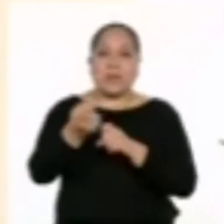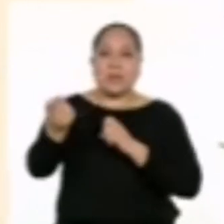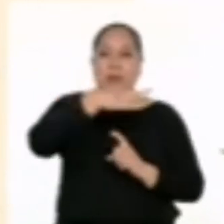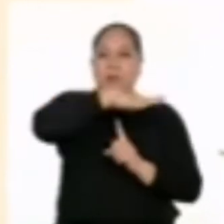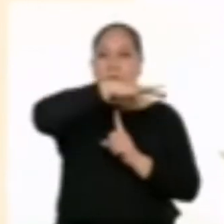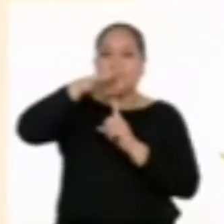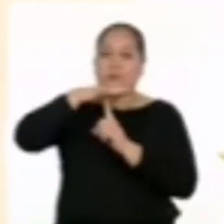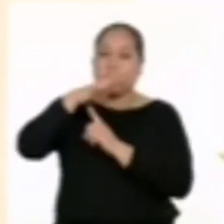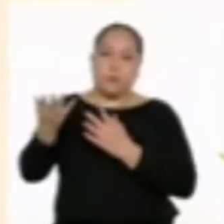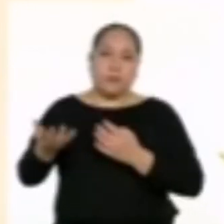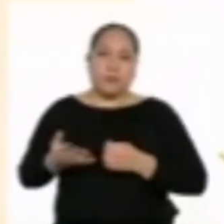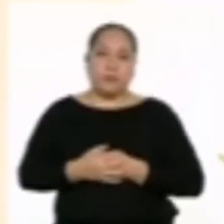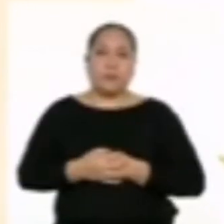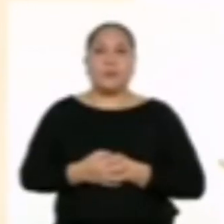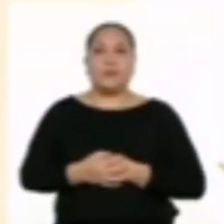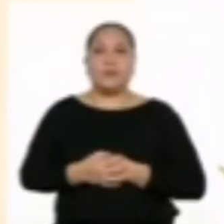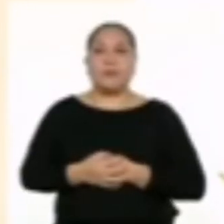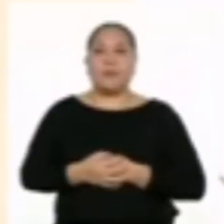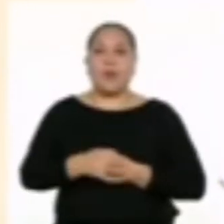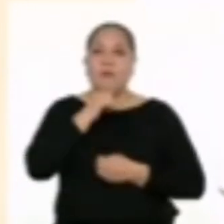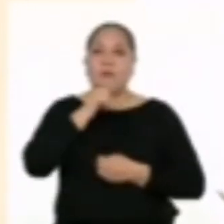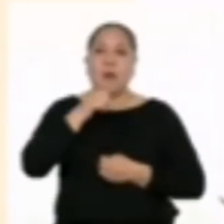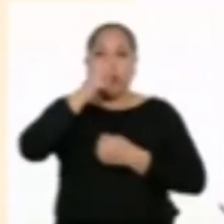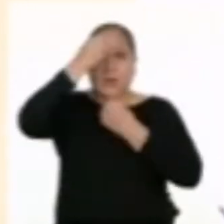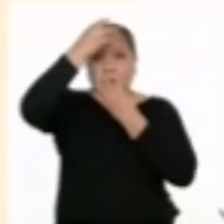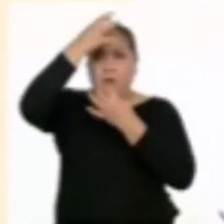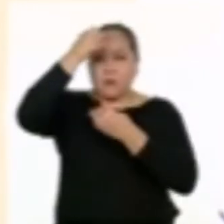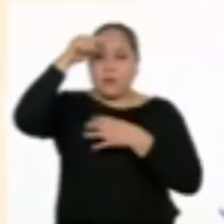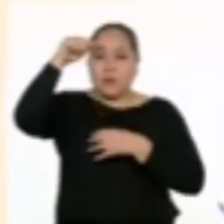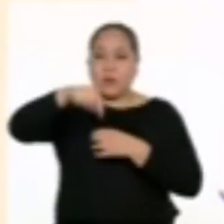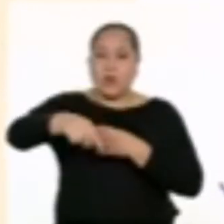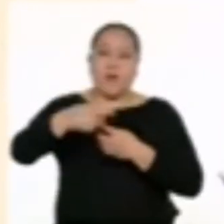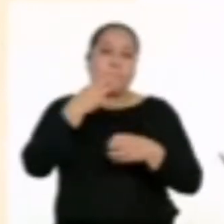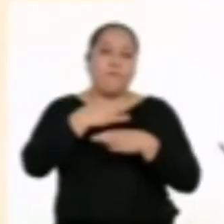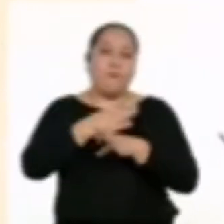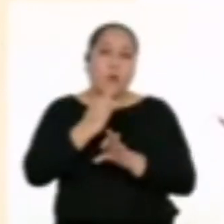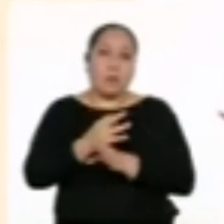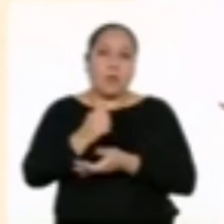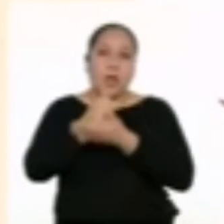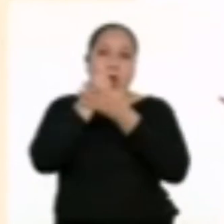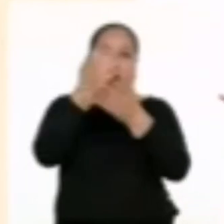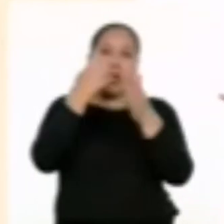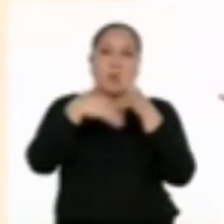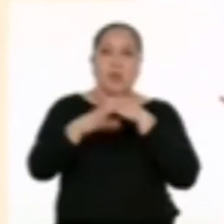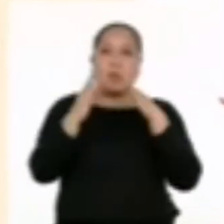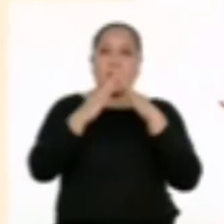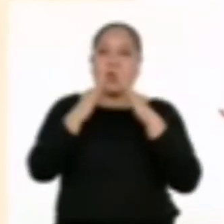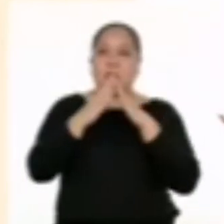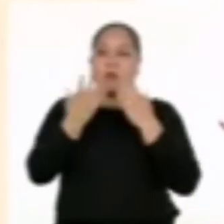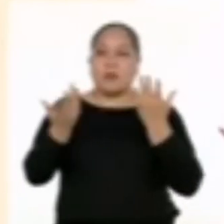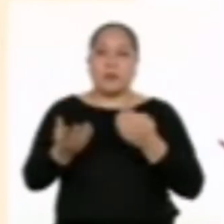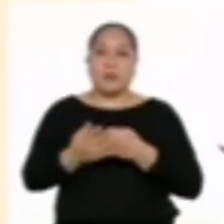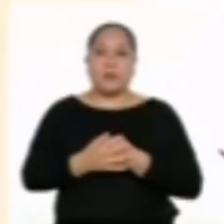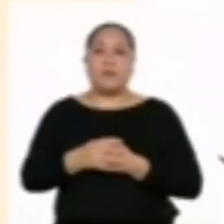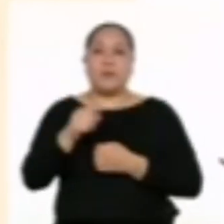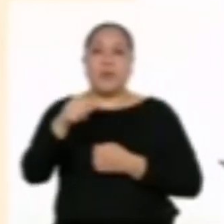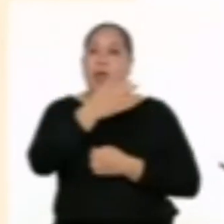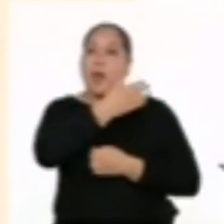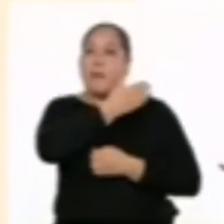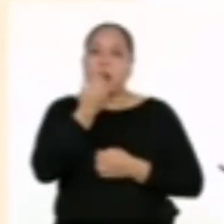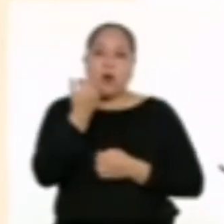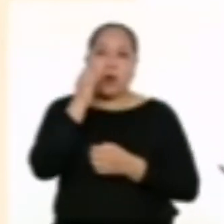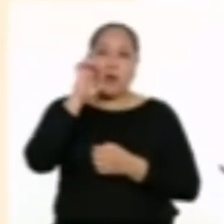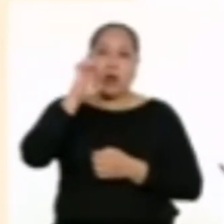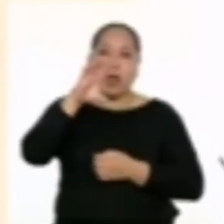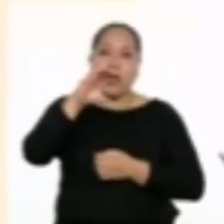mala gestión de los recursos en casa, la falta de información en torno a estrategias que ayuden a los hogares, barrios y comunidades a ser